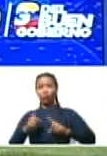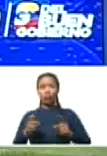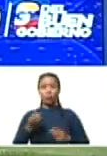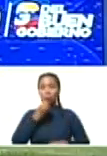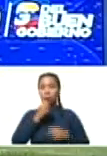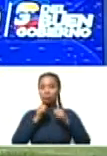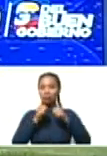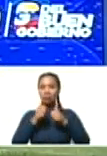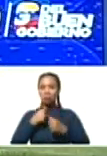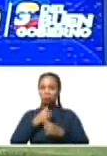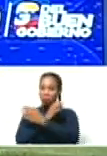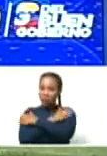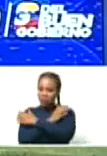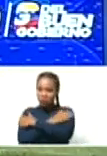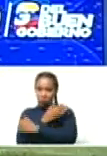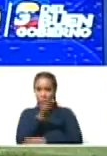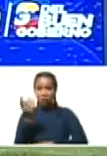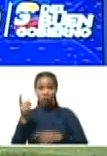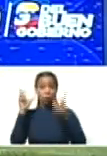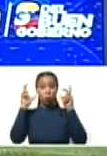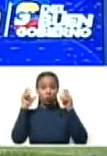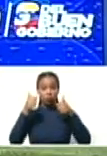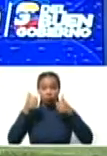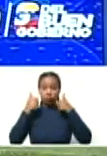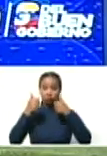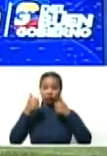Los felicito, suenan acopladitos, vale, tienen buena voz.